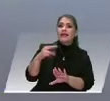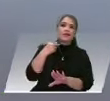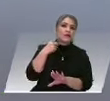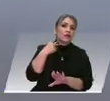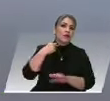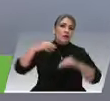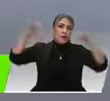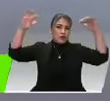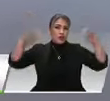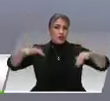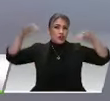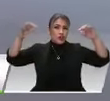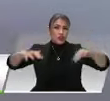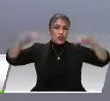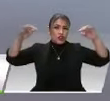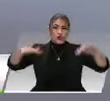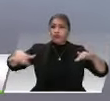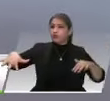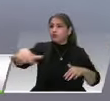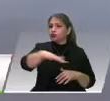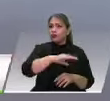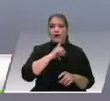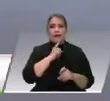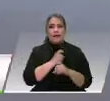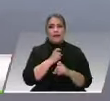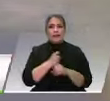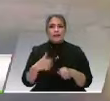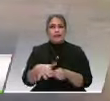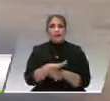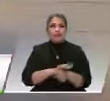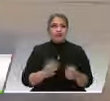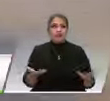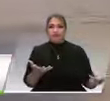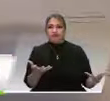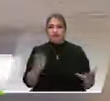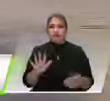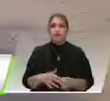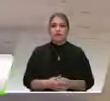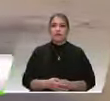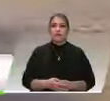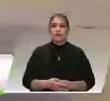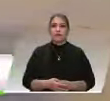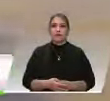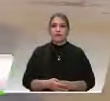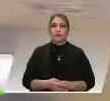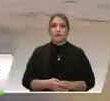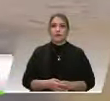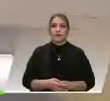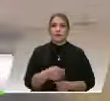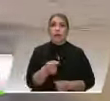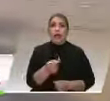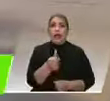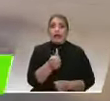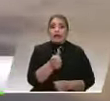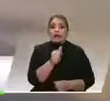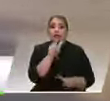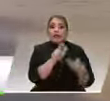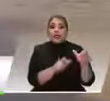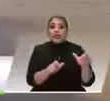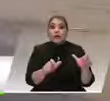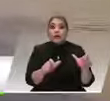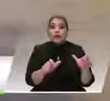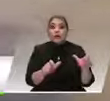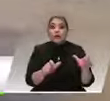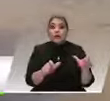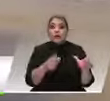fuertes lluvias que han impactado varios sectores de esta localidad. Casi tuvimos víctimas. Gracias a Dios que